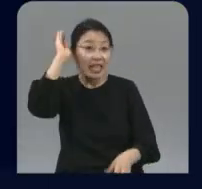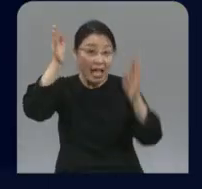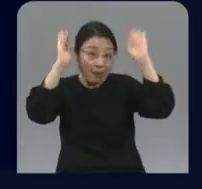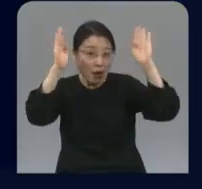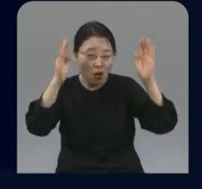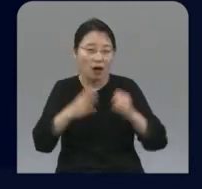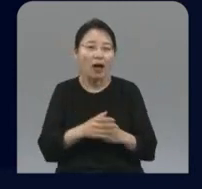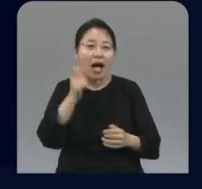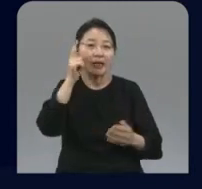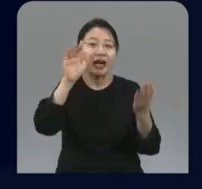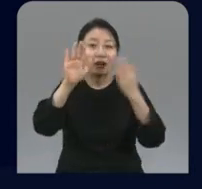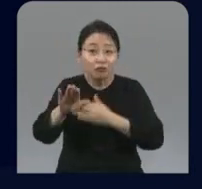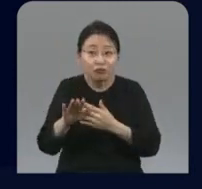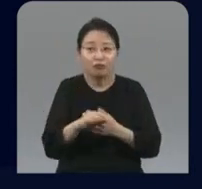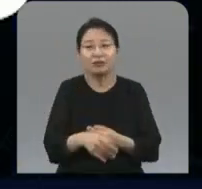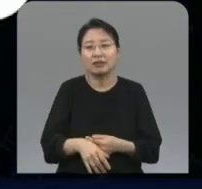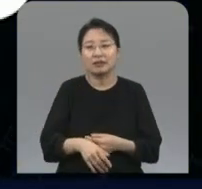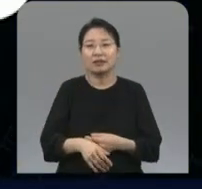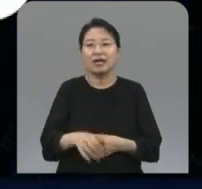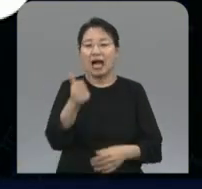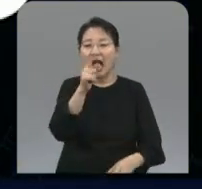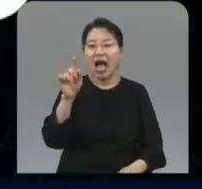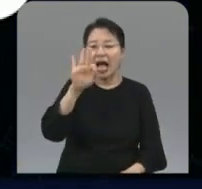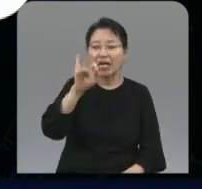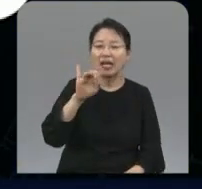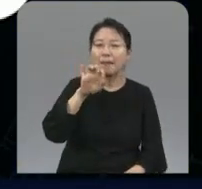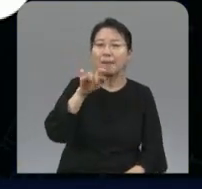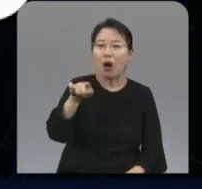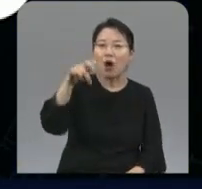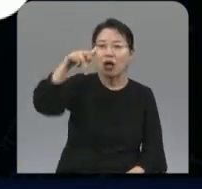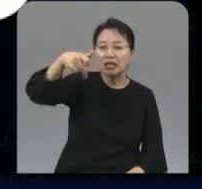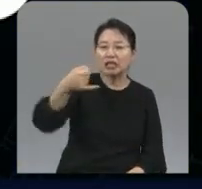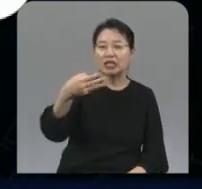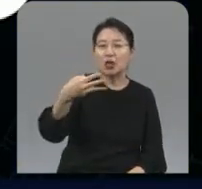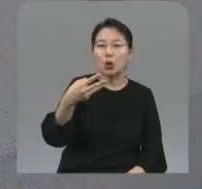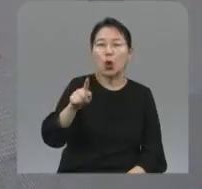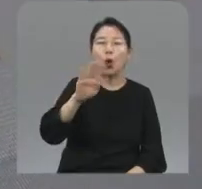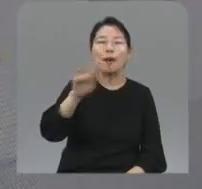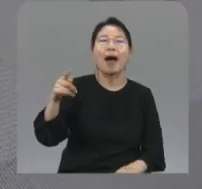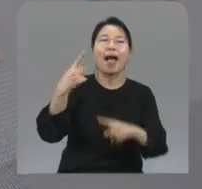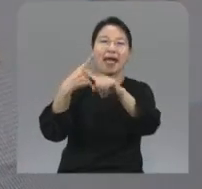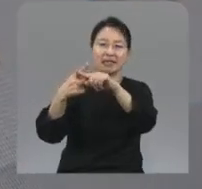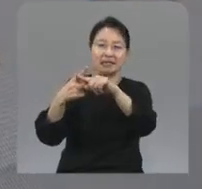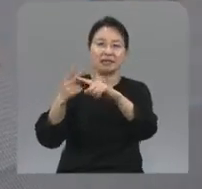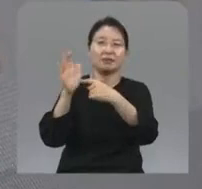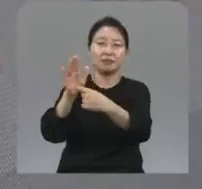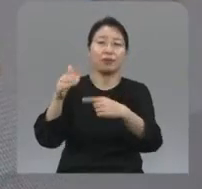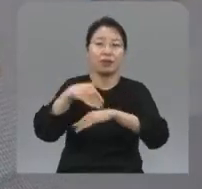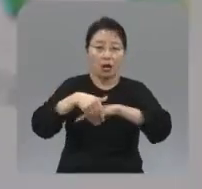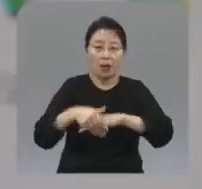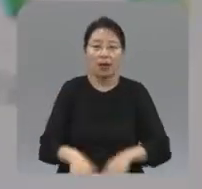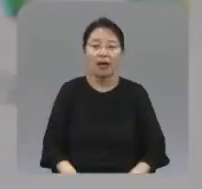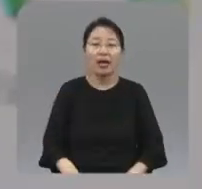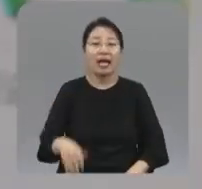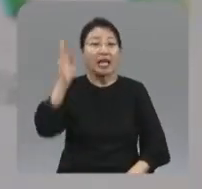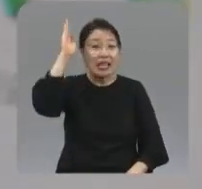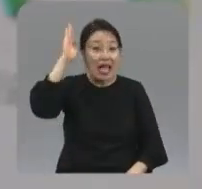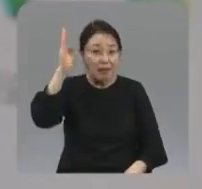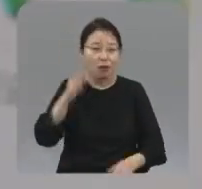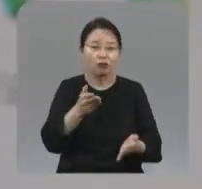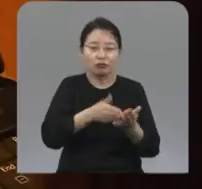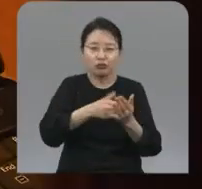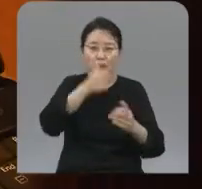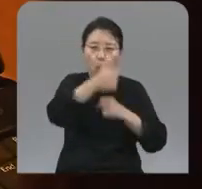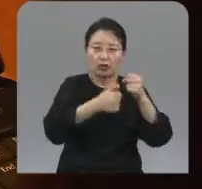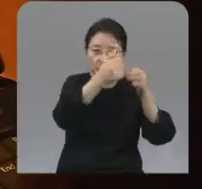necesidad de construir prototipos en real para llevar a cabo los experimentos necesarios por su parte neiver lanzará en agosto un nuevo modelo